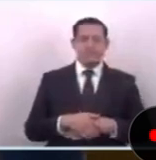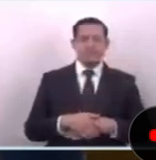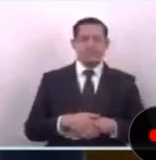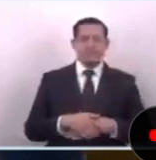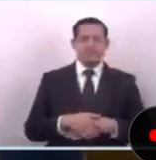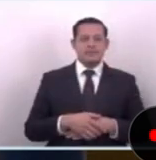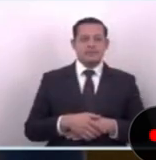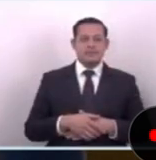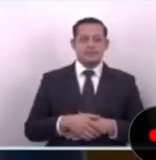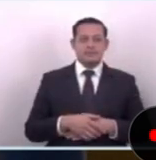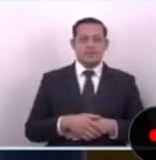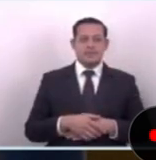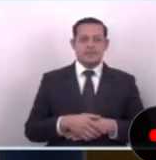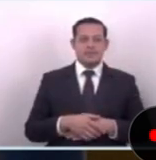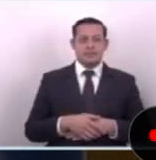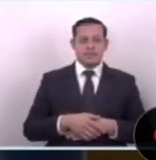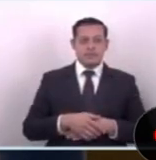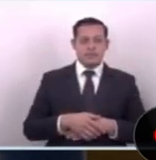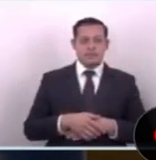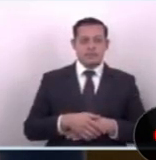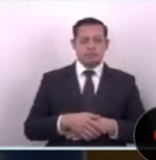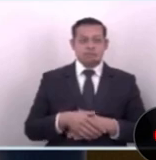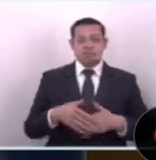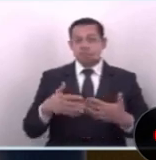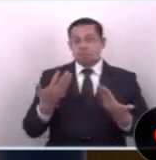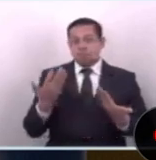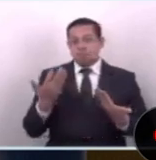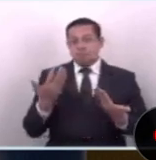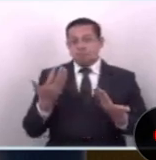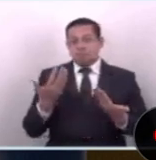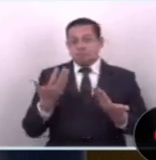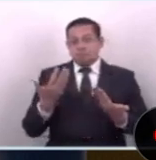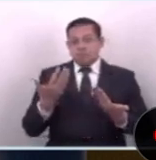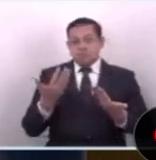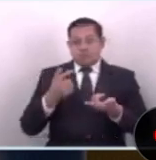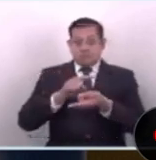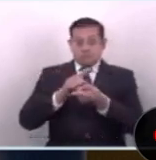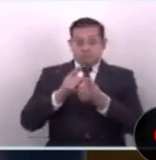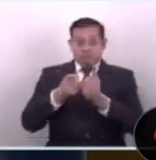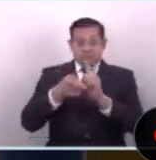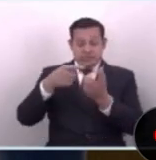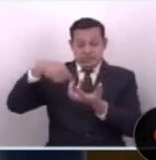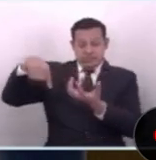hombre es que de repente se